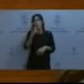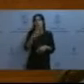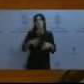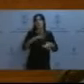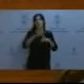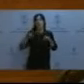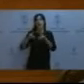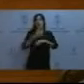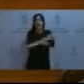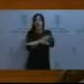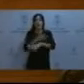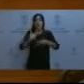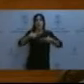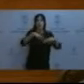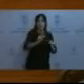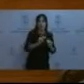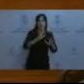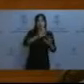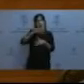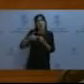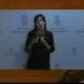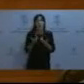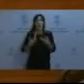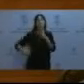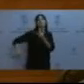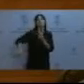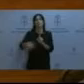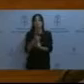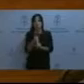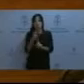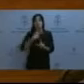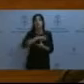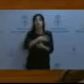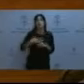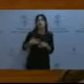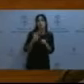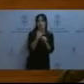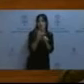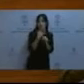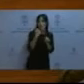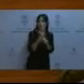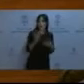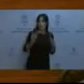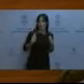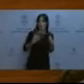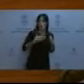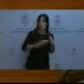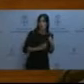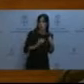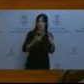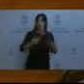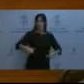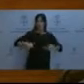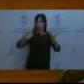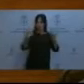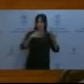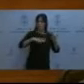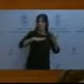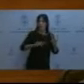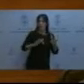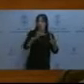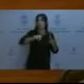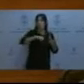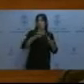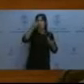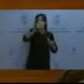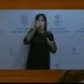al final lo consiguieron, lo consiguen. Solo queremos vivir de nuestro trabajo, déjennos hacerlo. Somos de pueblo y pensamos seguir